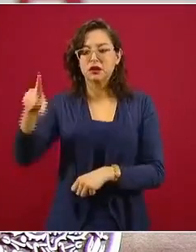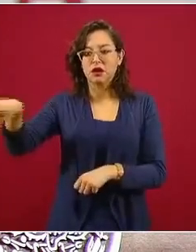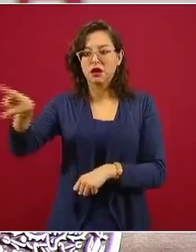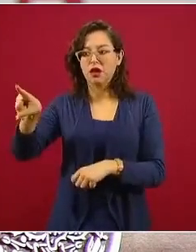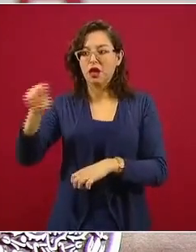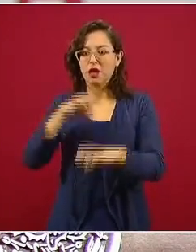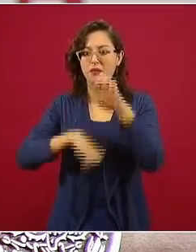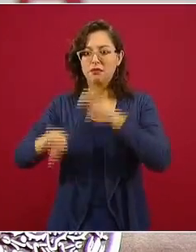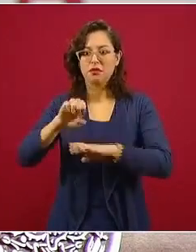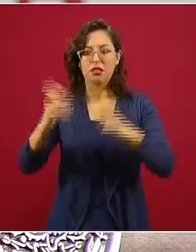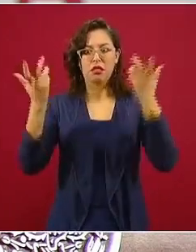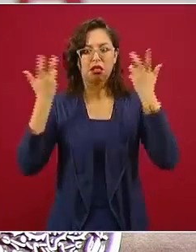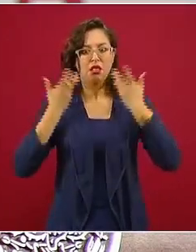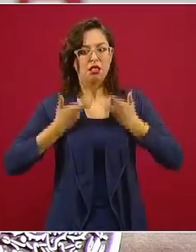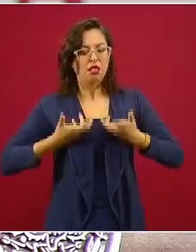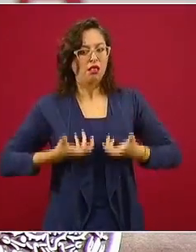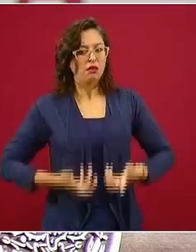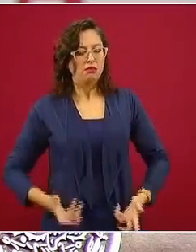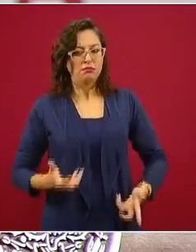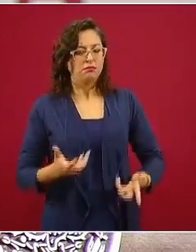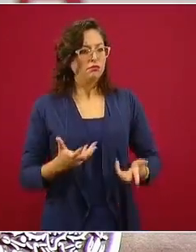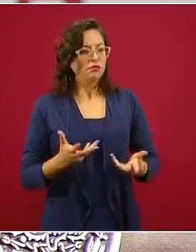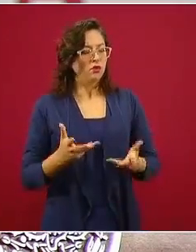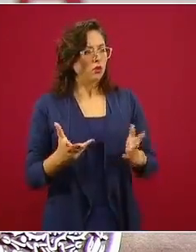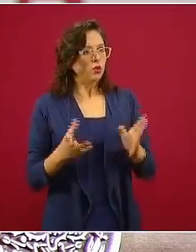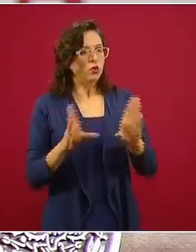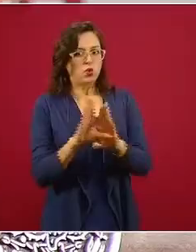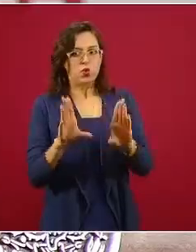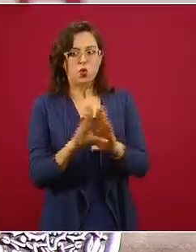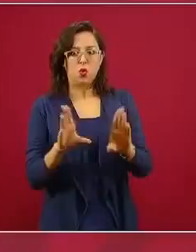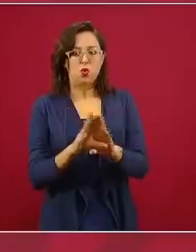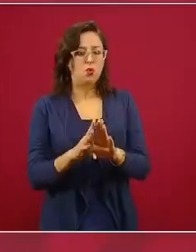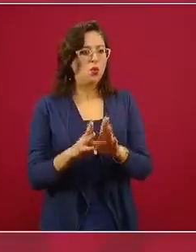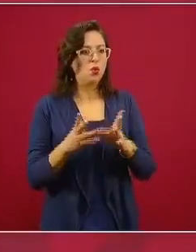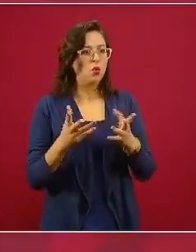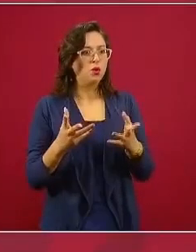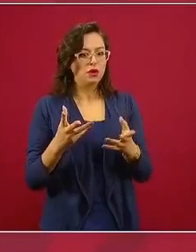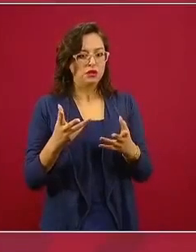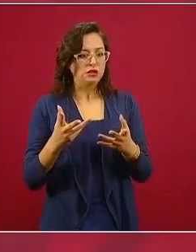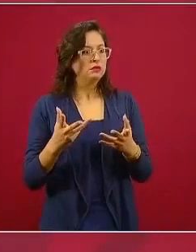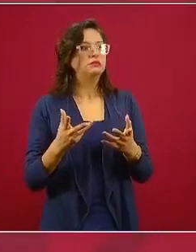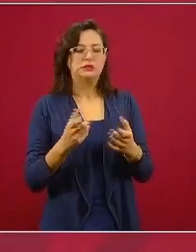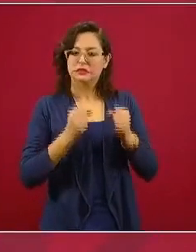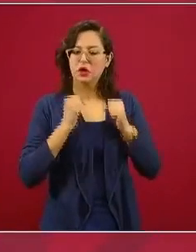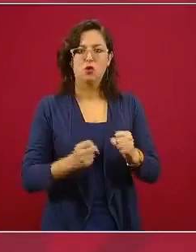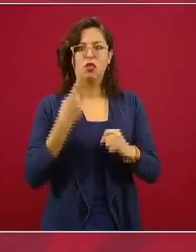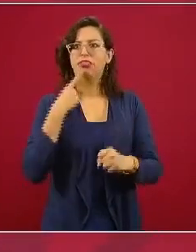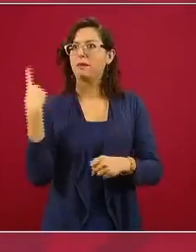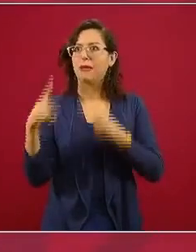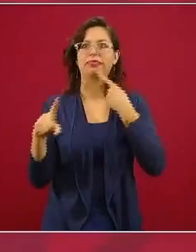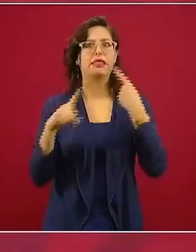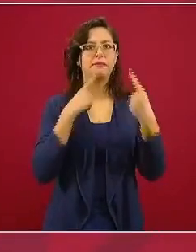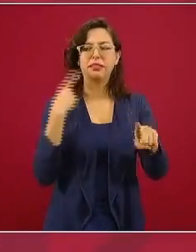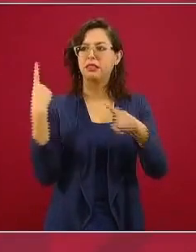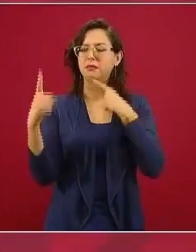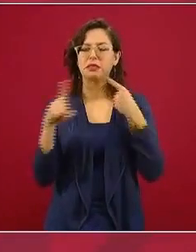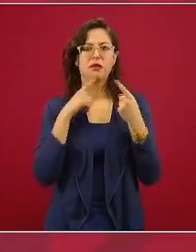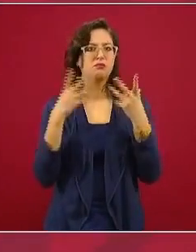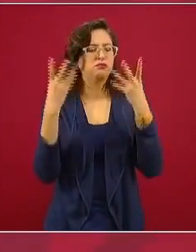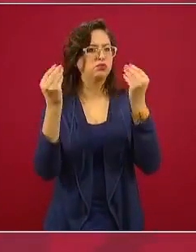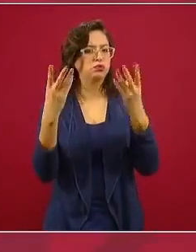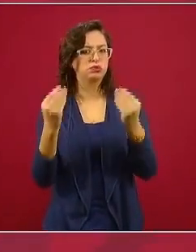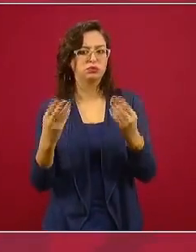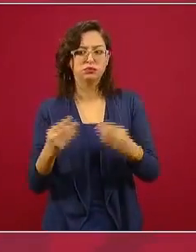a la Secretaría, diciendo que venían miles de demandas por estos temas, pues la respuesta era